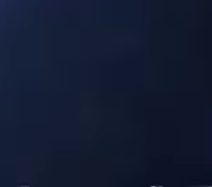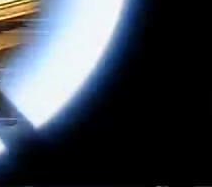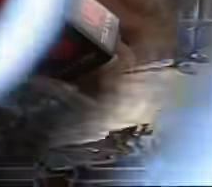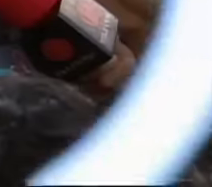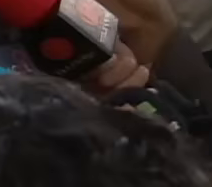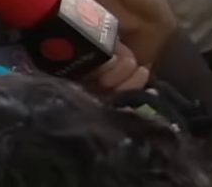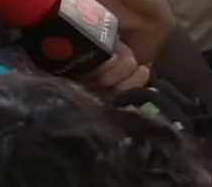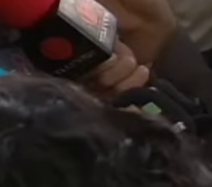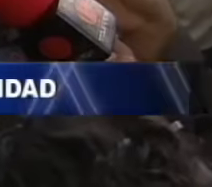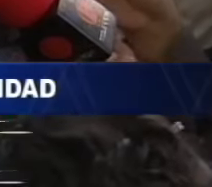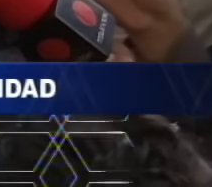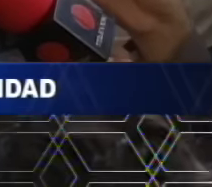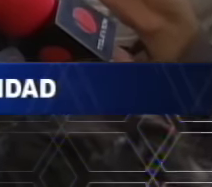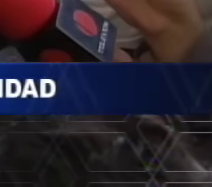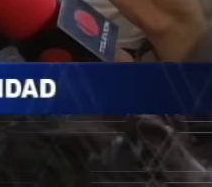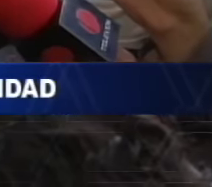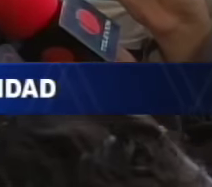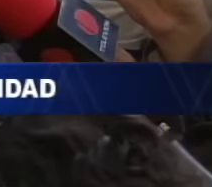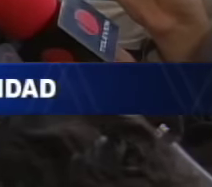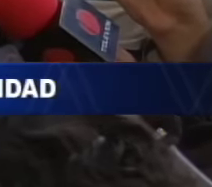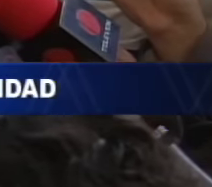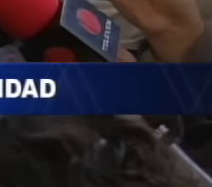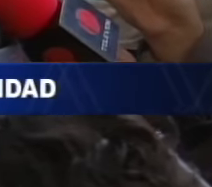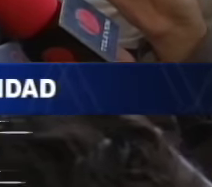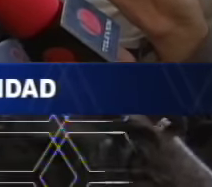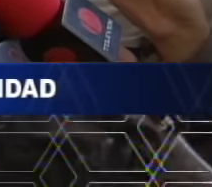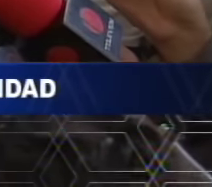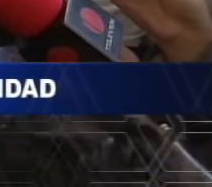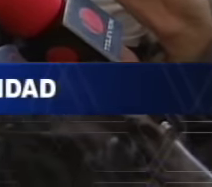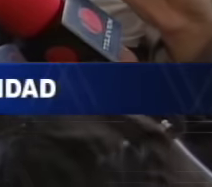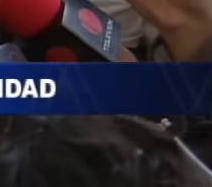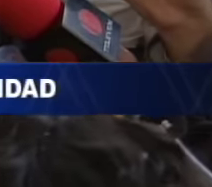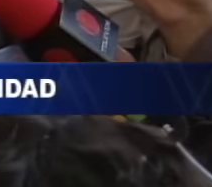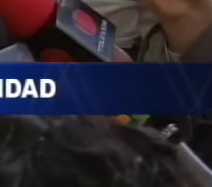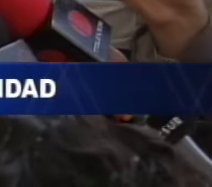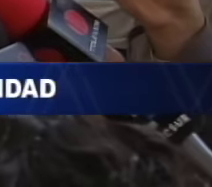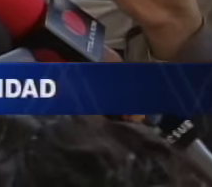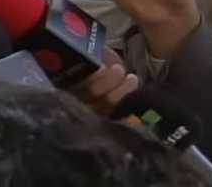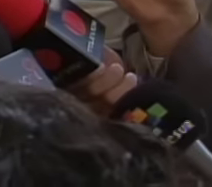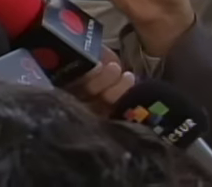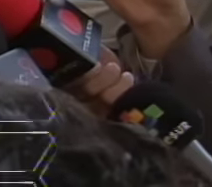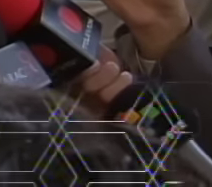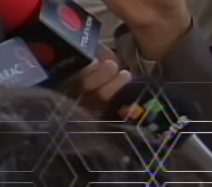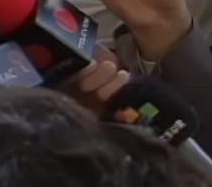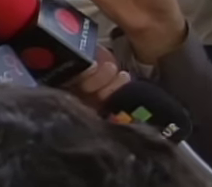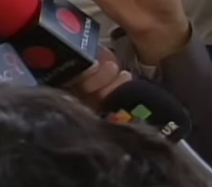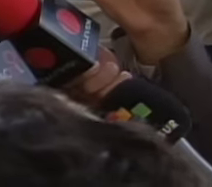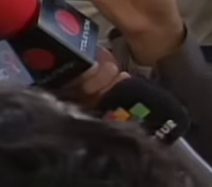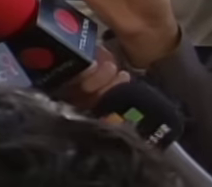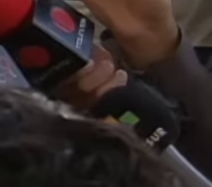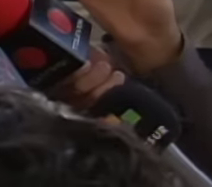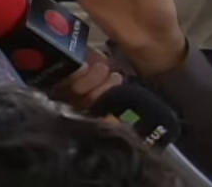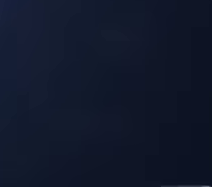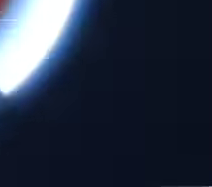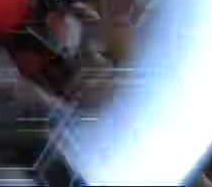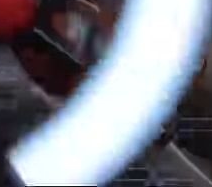desacato todo listo Henry Ramos salup asegura que Palacio legislativo está a punto para el discurso del presidente